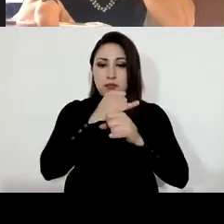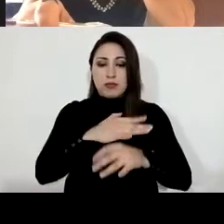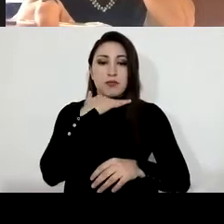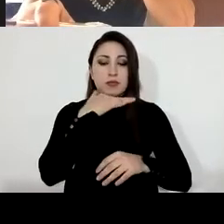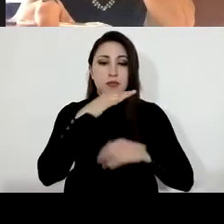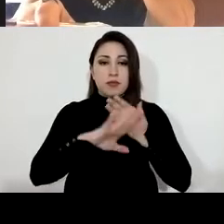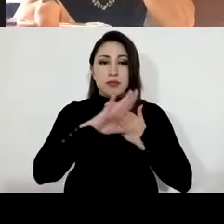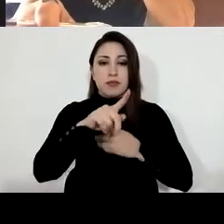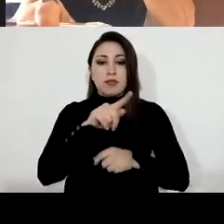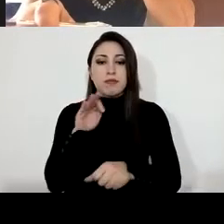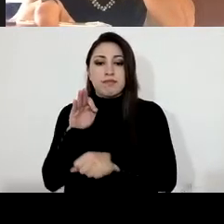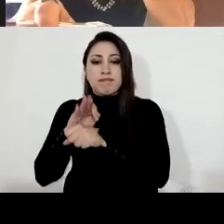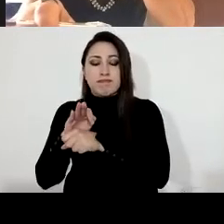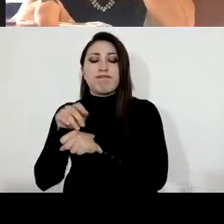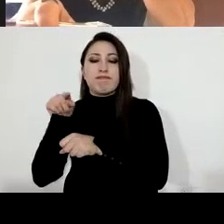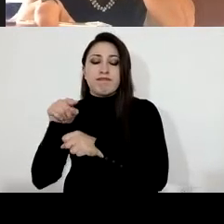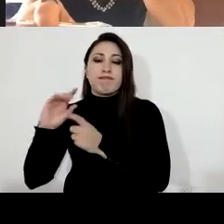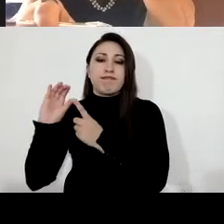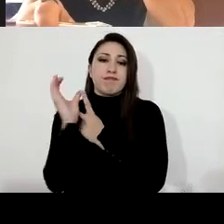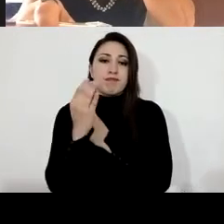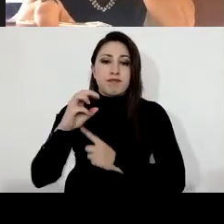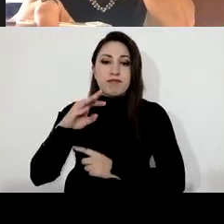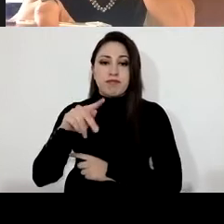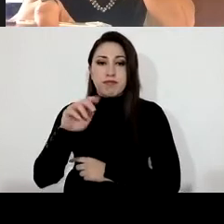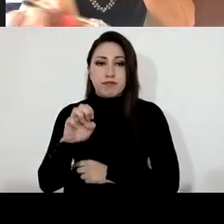vocal del Comité de Transparencia.